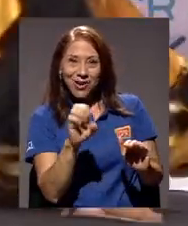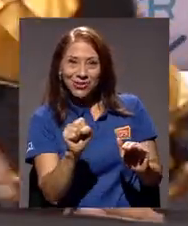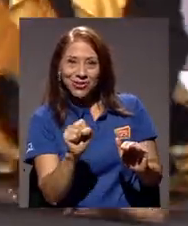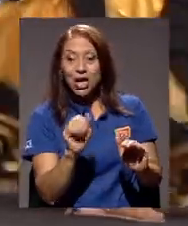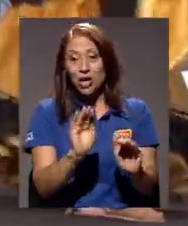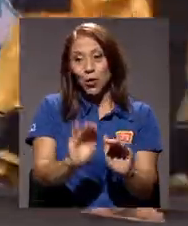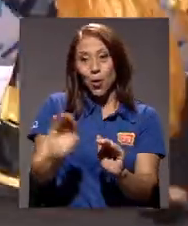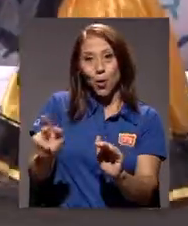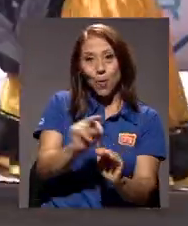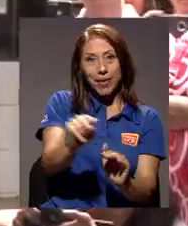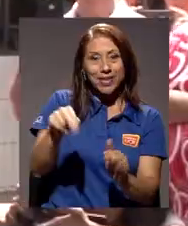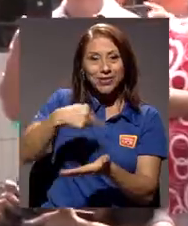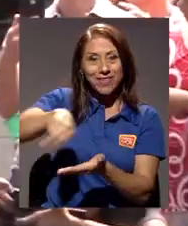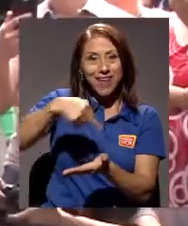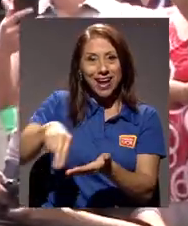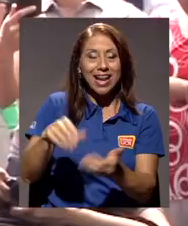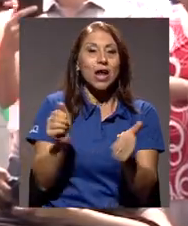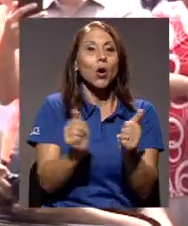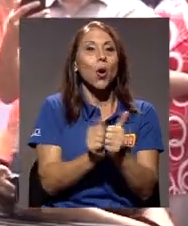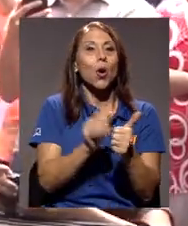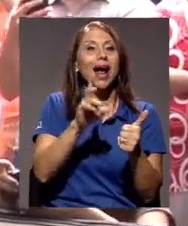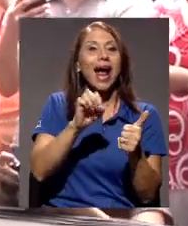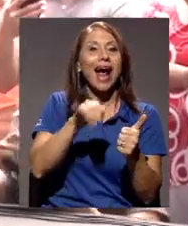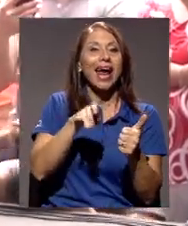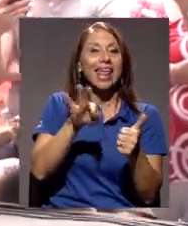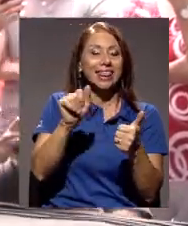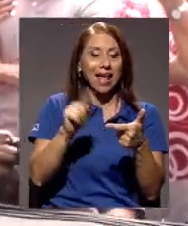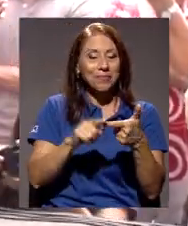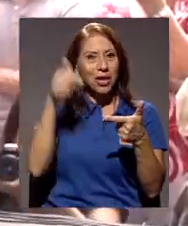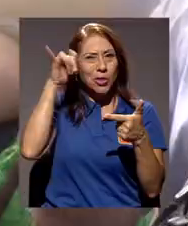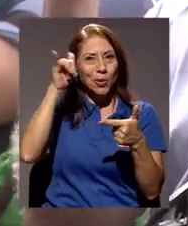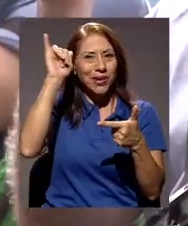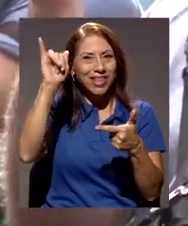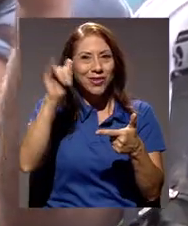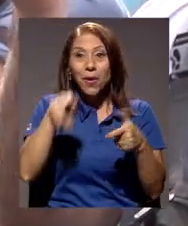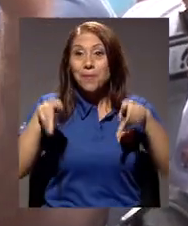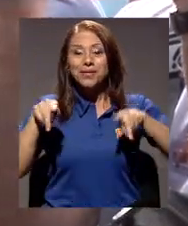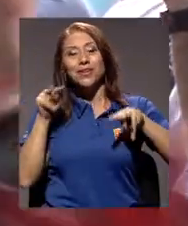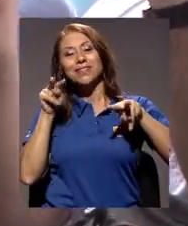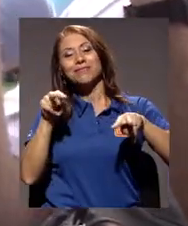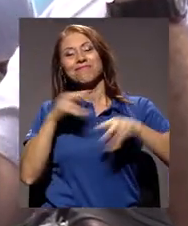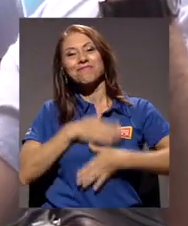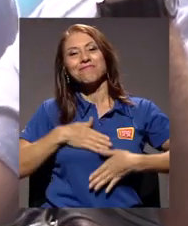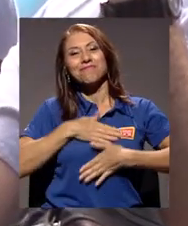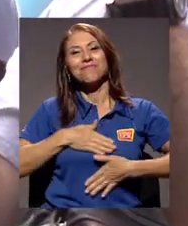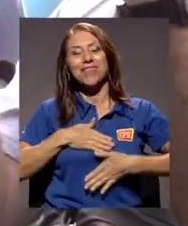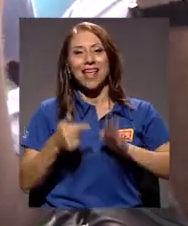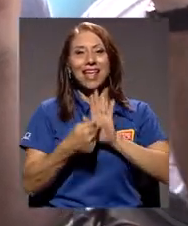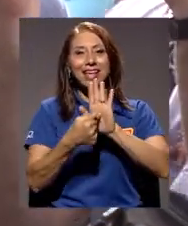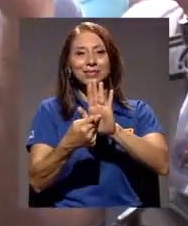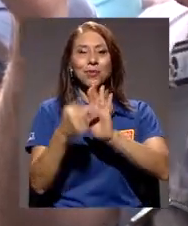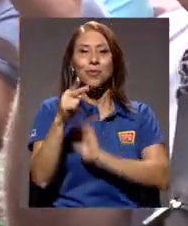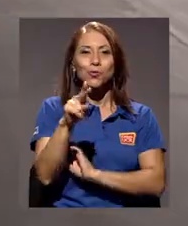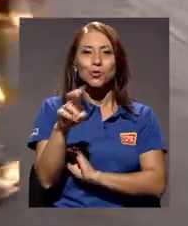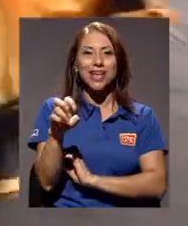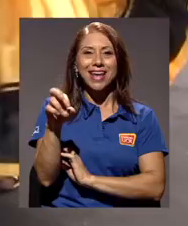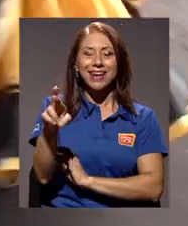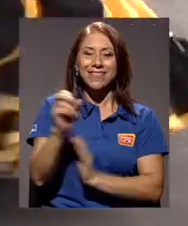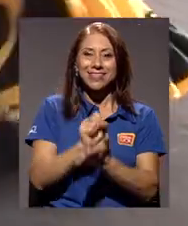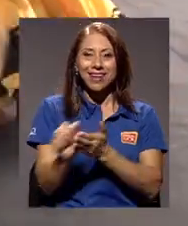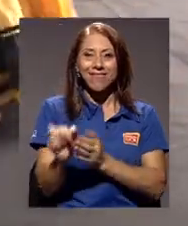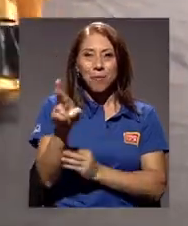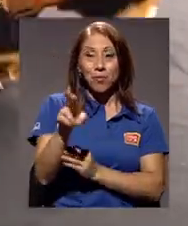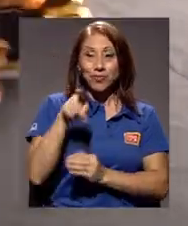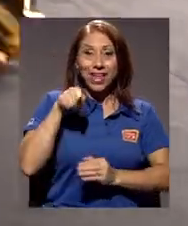baile, al son de la cajeta y el torito, entretuvo a los asistentes a la Expo UCR en San Ramón. Esta